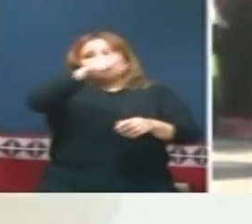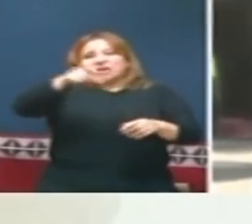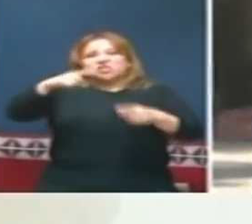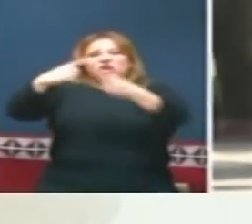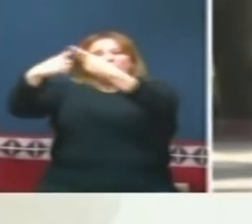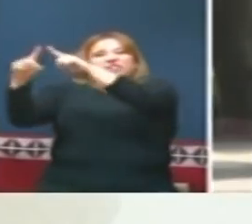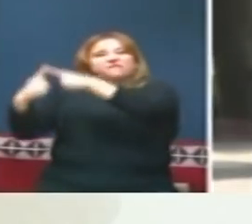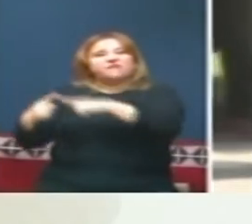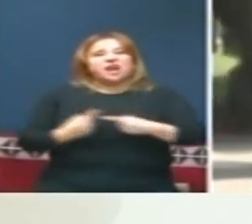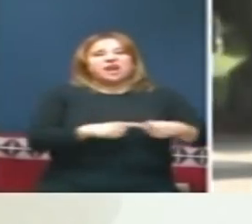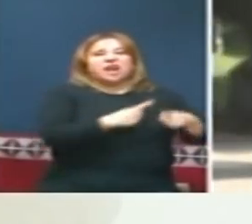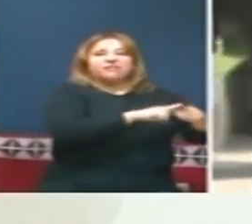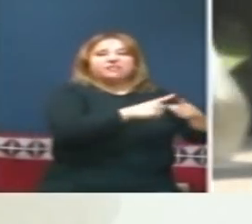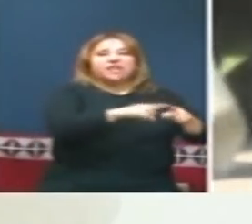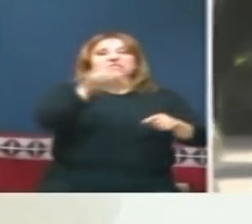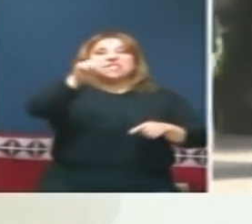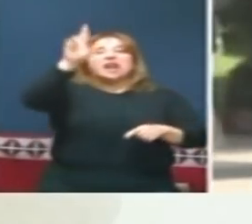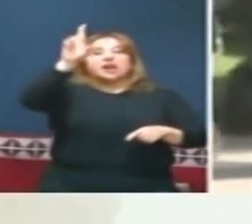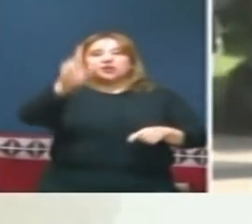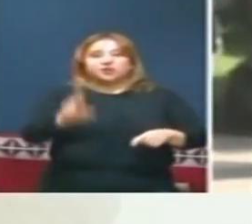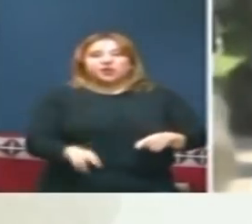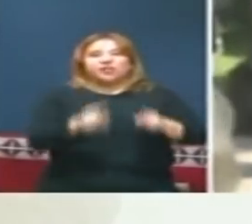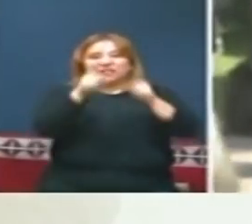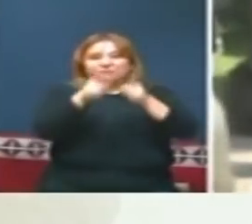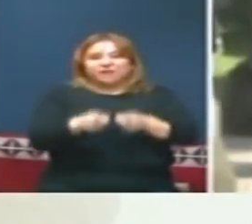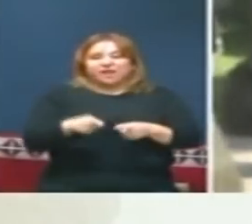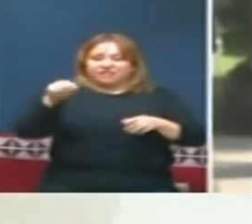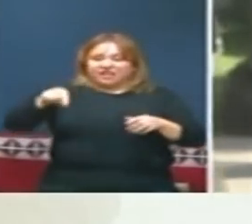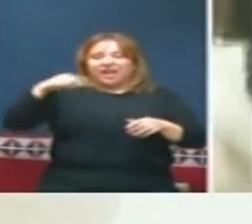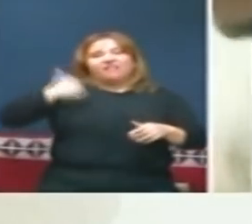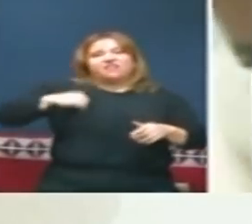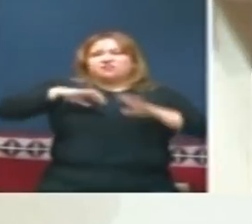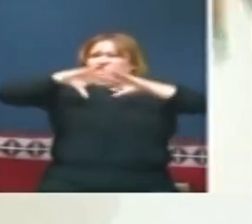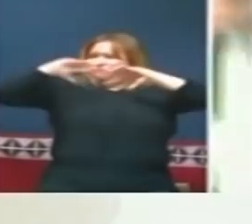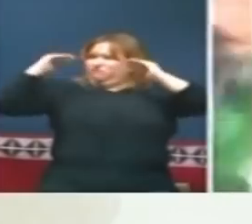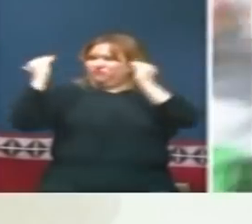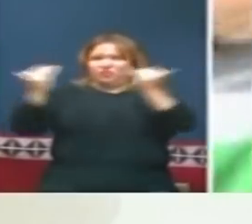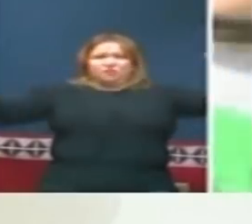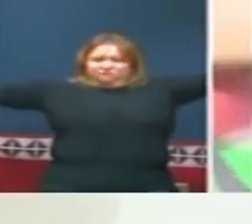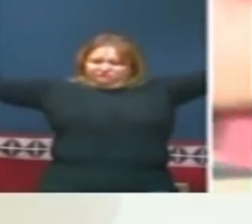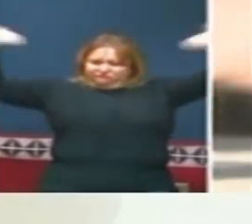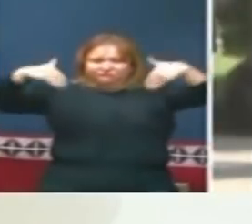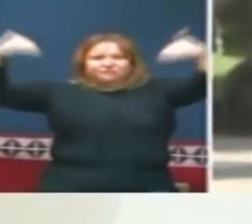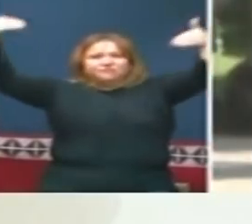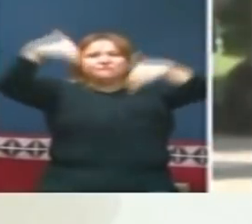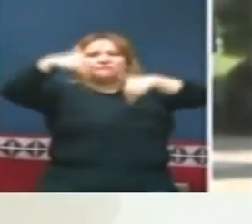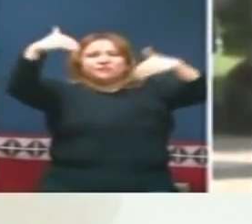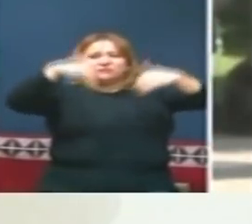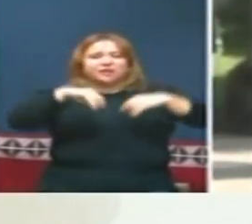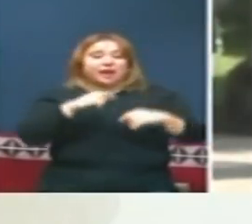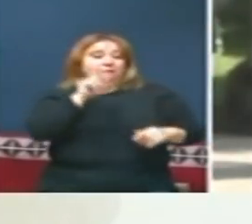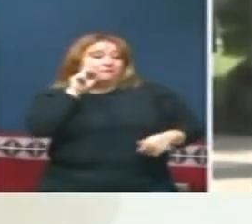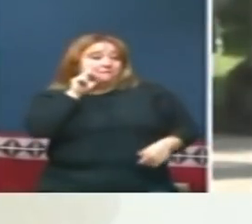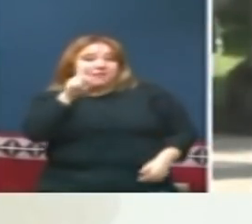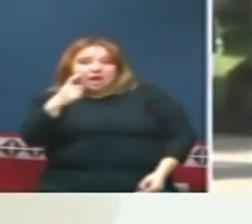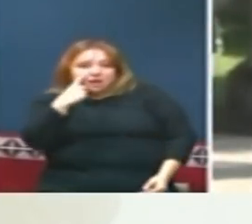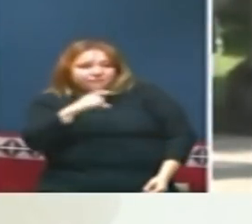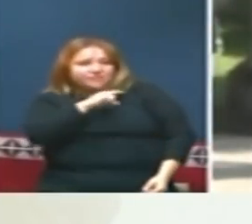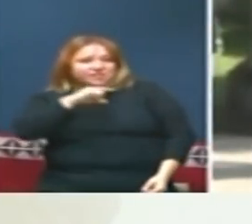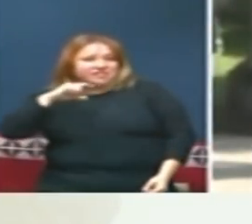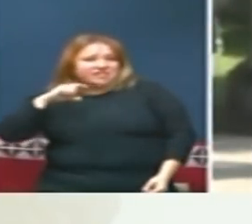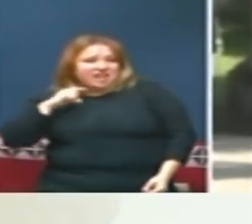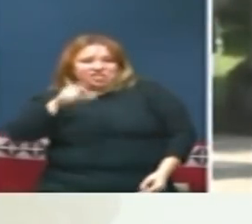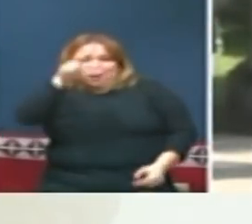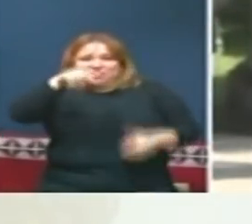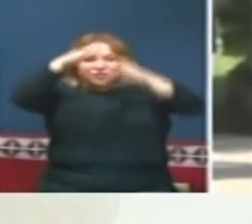puntos del interior de nuestra provincia, como así también del país y del mundo. La verdad que ver sacerdotes, religiosas,